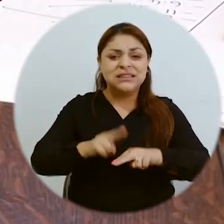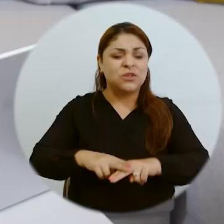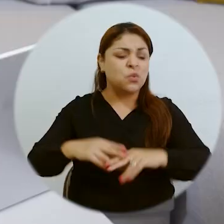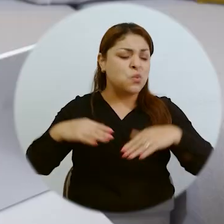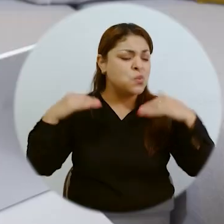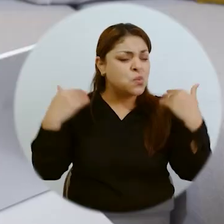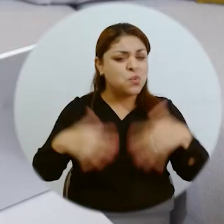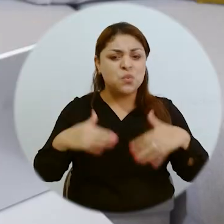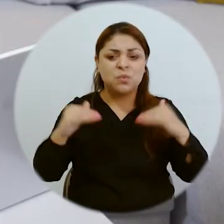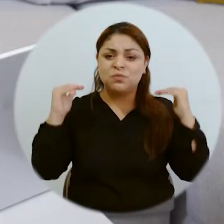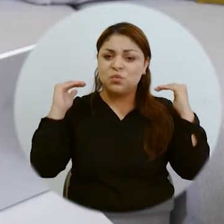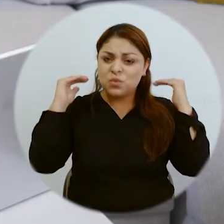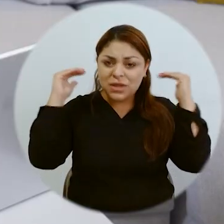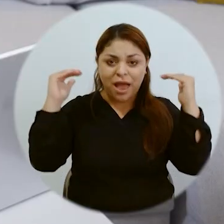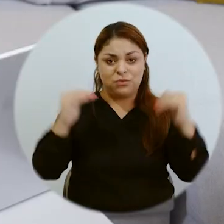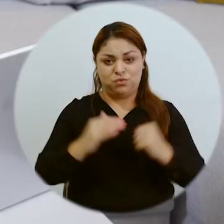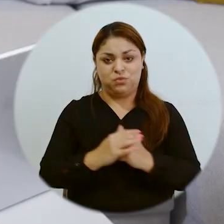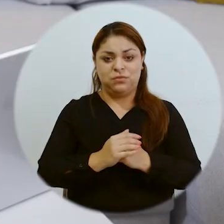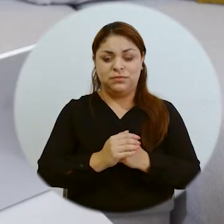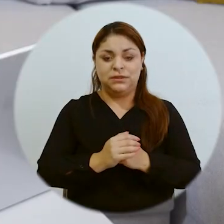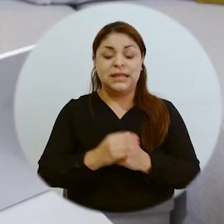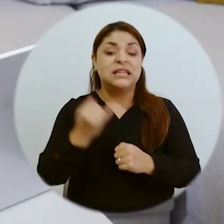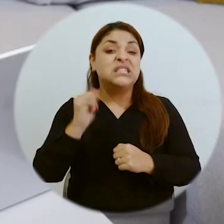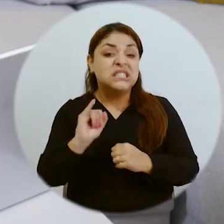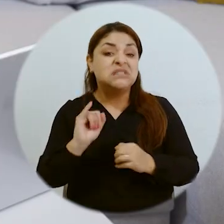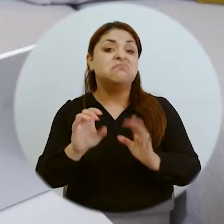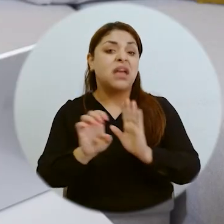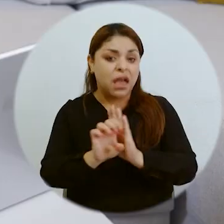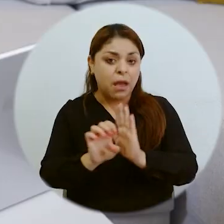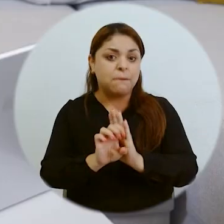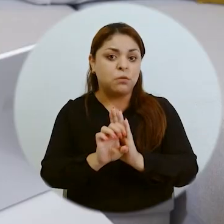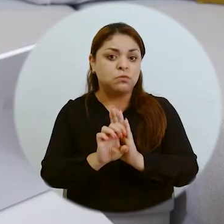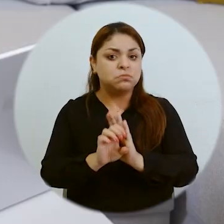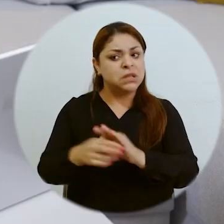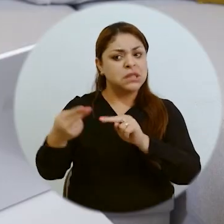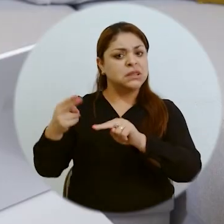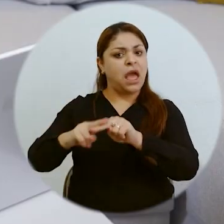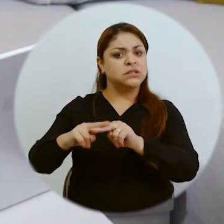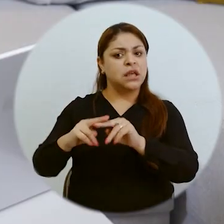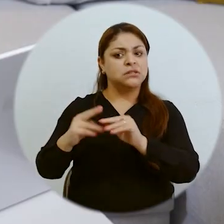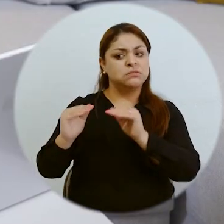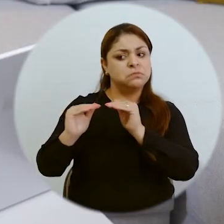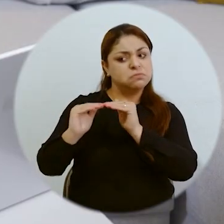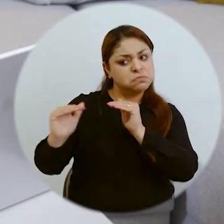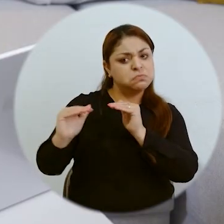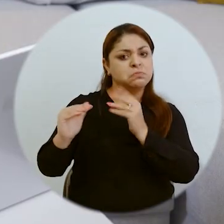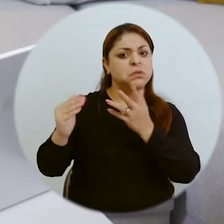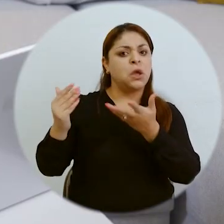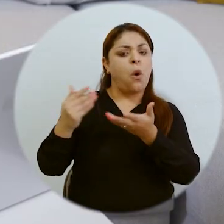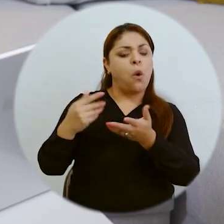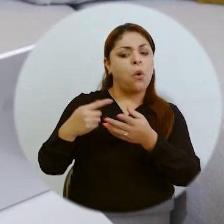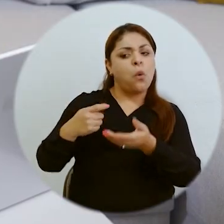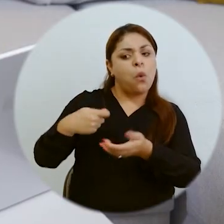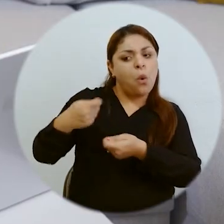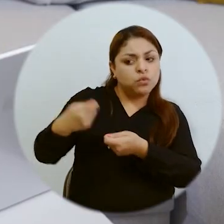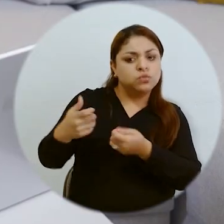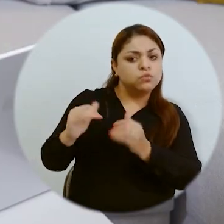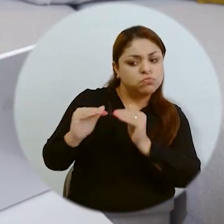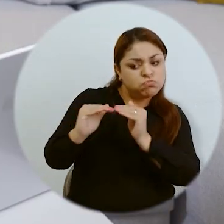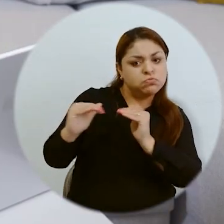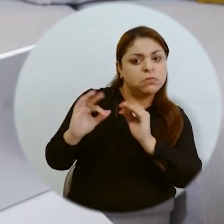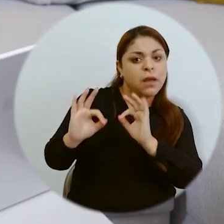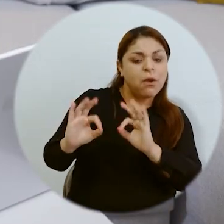países también. Y entonces lo que estamos viendo es que se están aprovechando de las necesidades de las personas para inducirlos